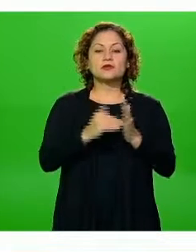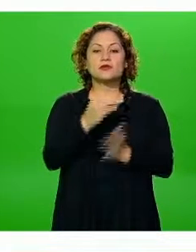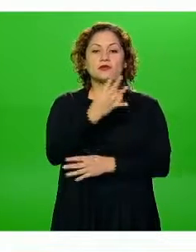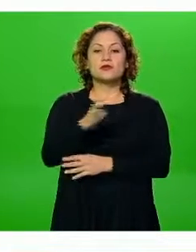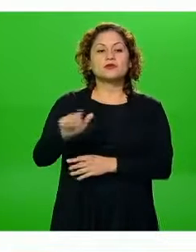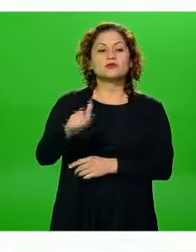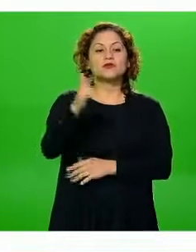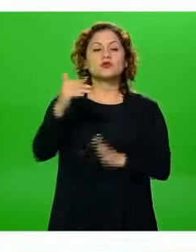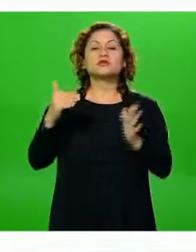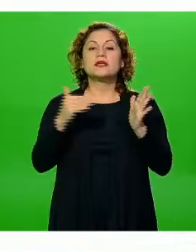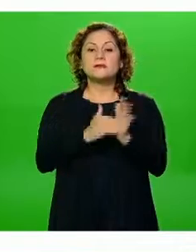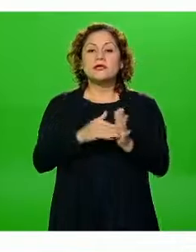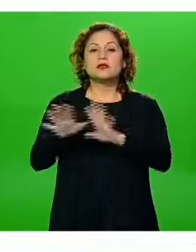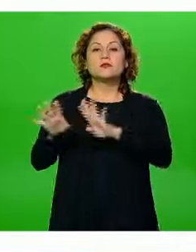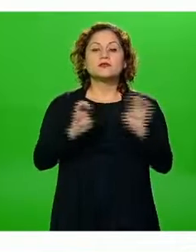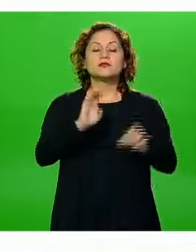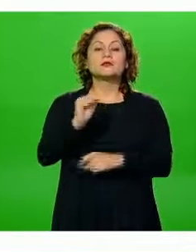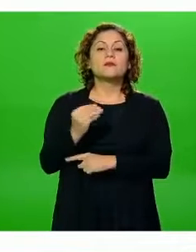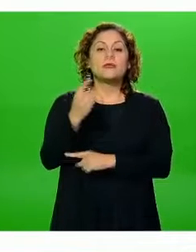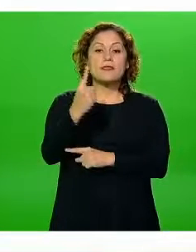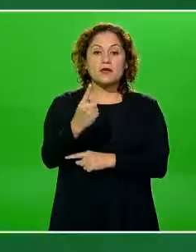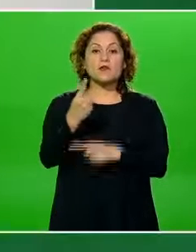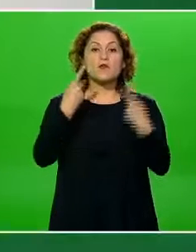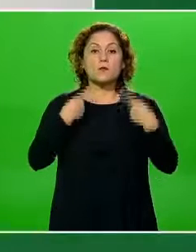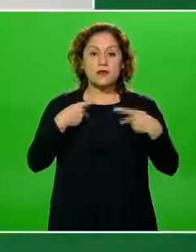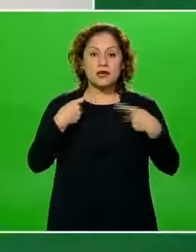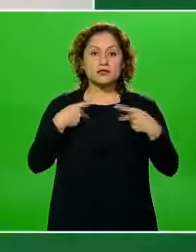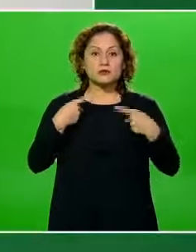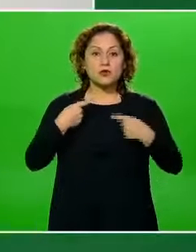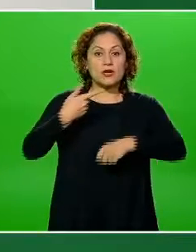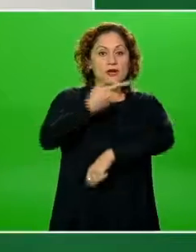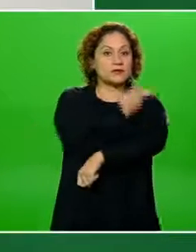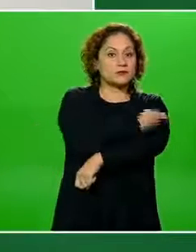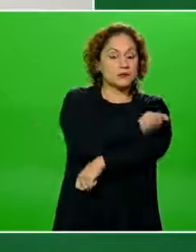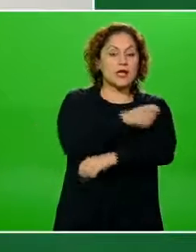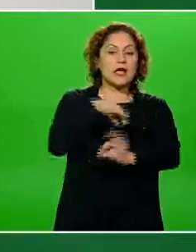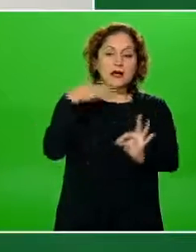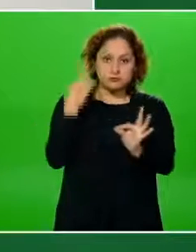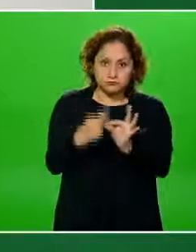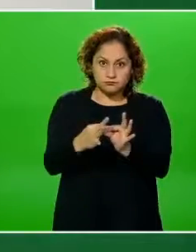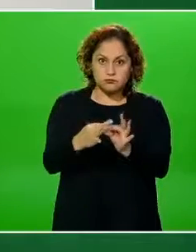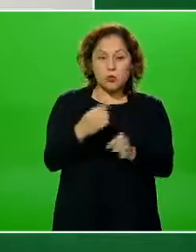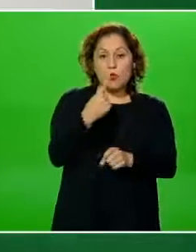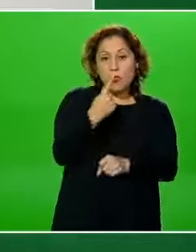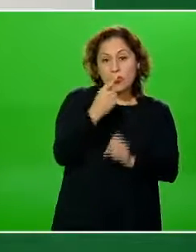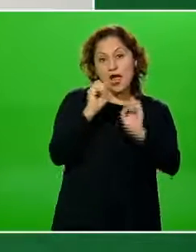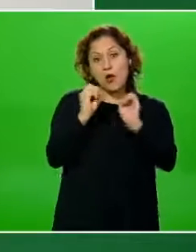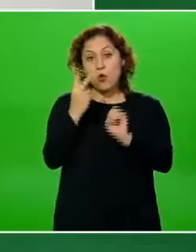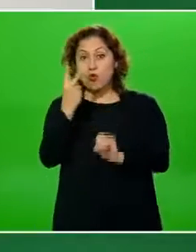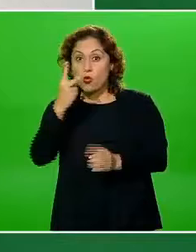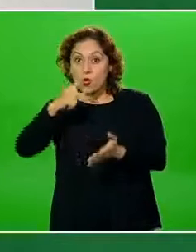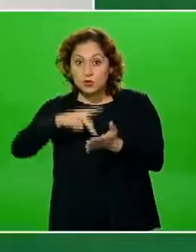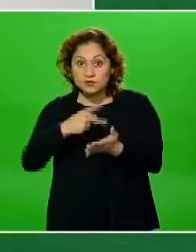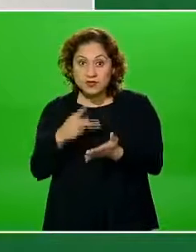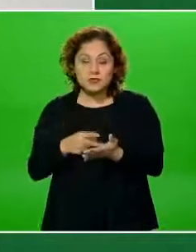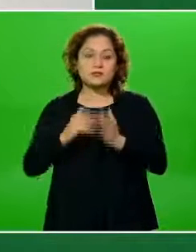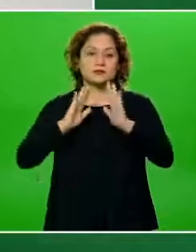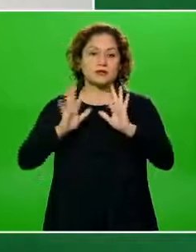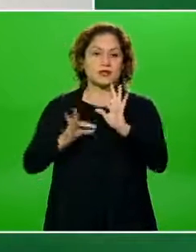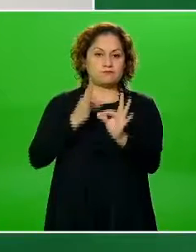10.412.991 esquemas completos, ya sea de vacunas de 2 dosis o de una dosis. Entonces es